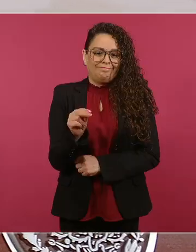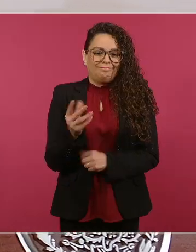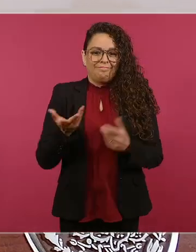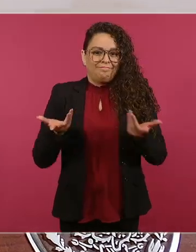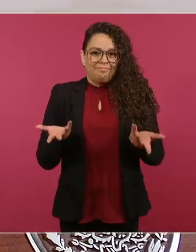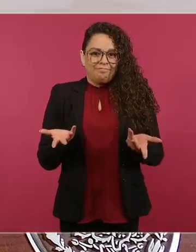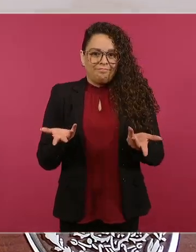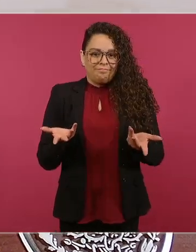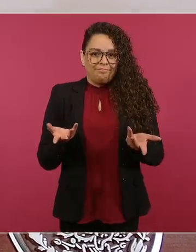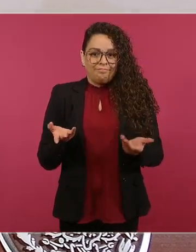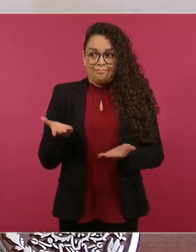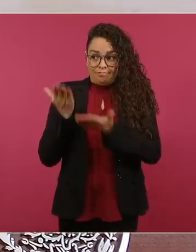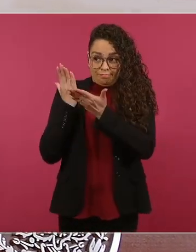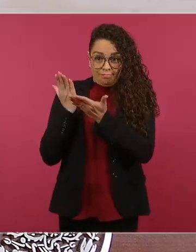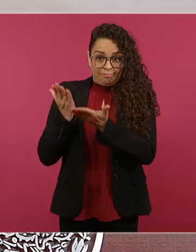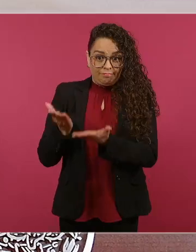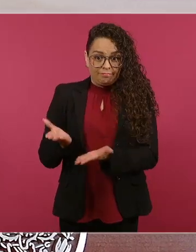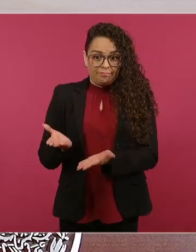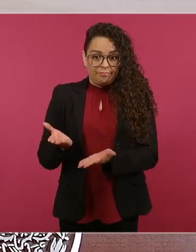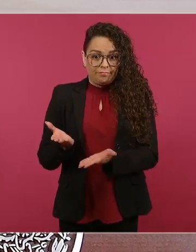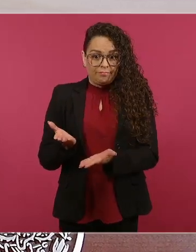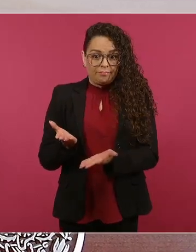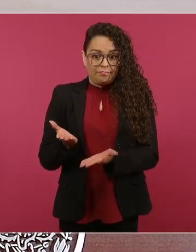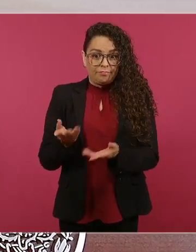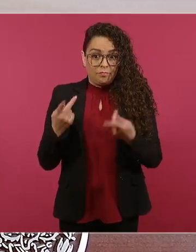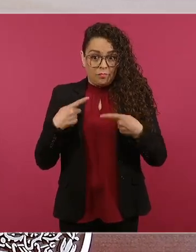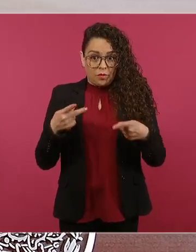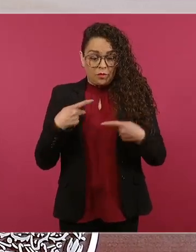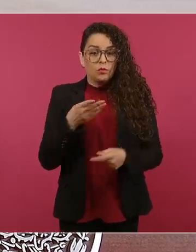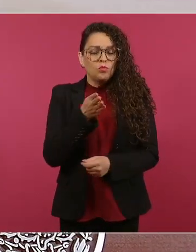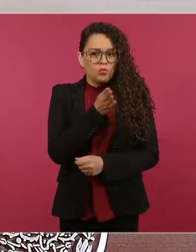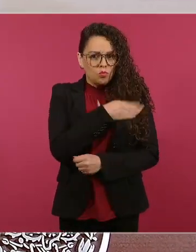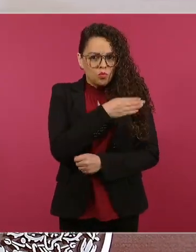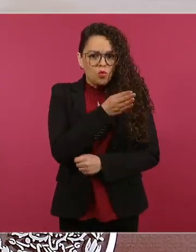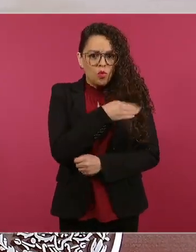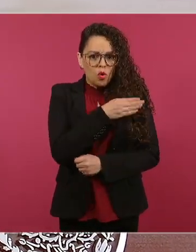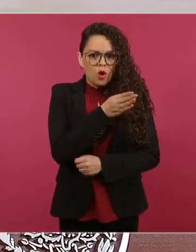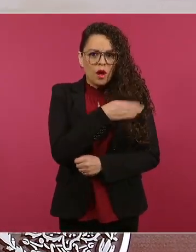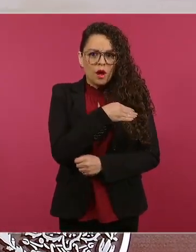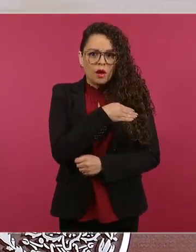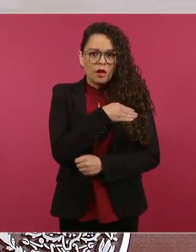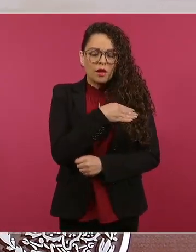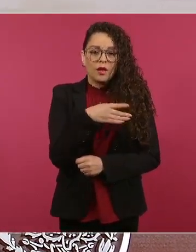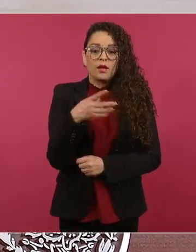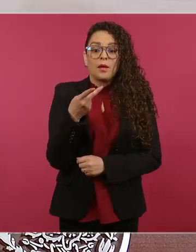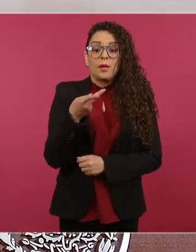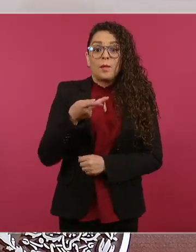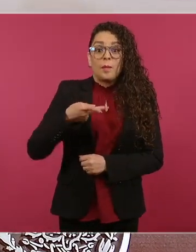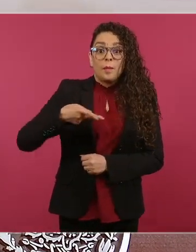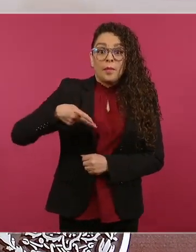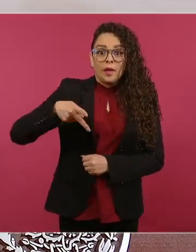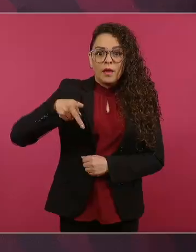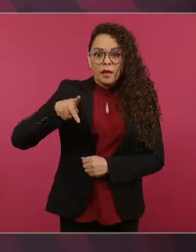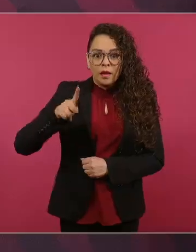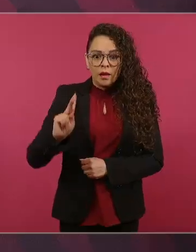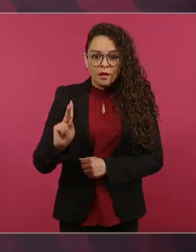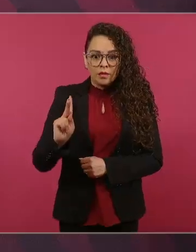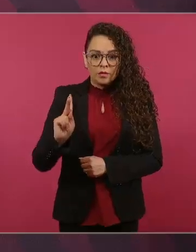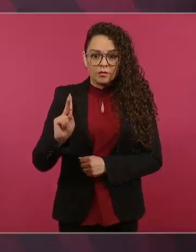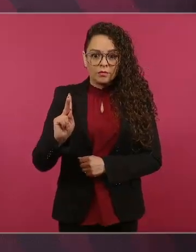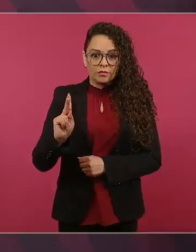es buena persona, Javier, nada más que el lineazo,